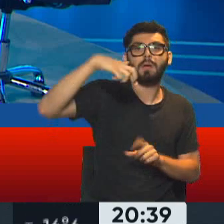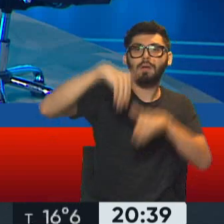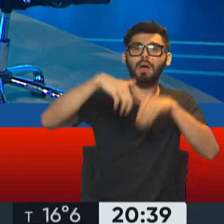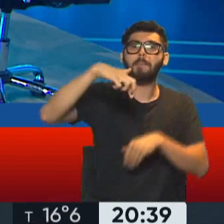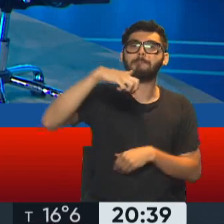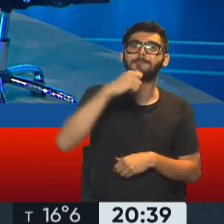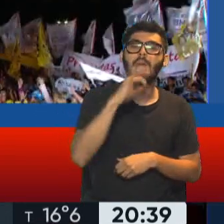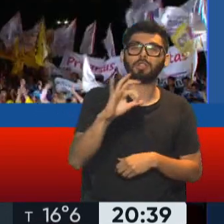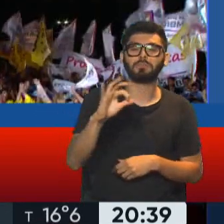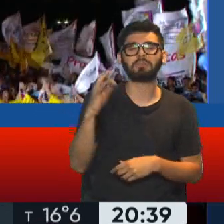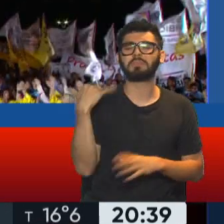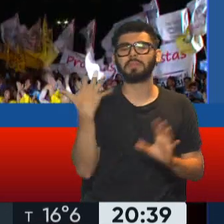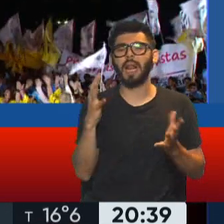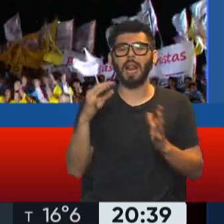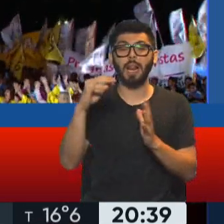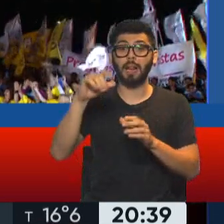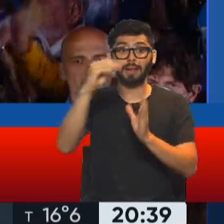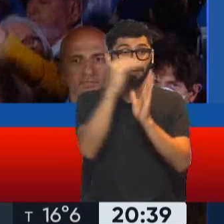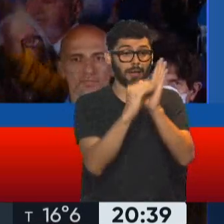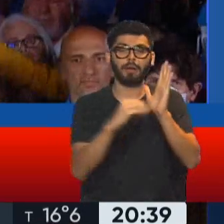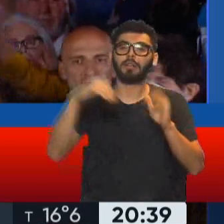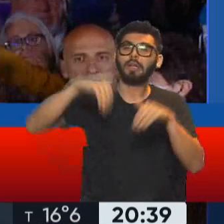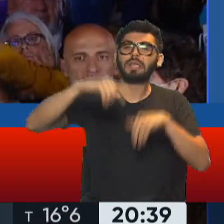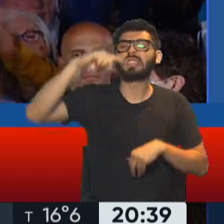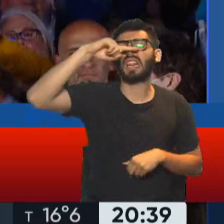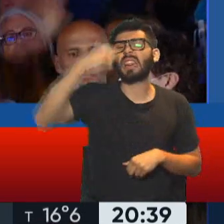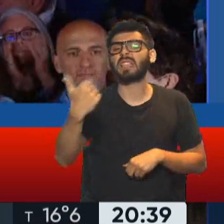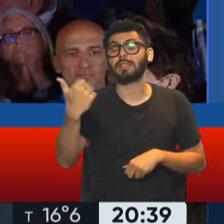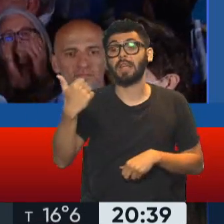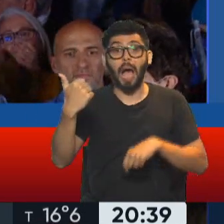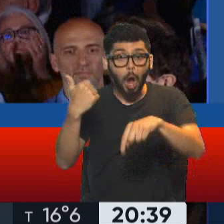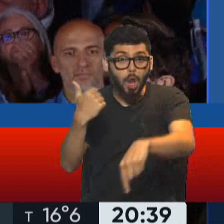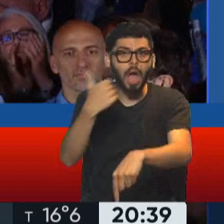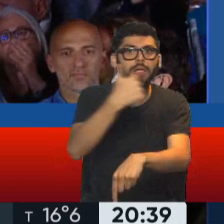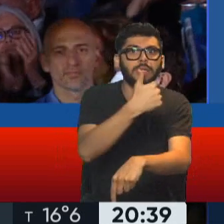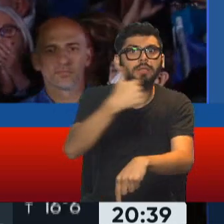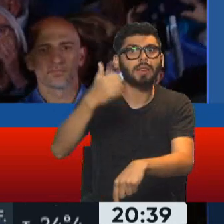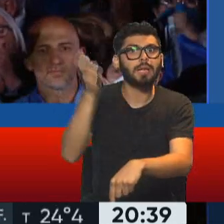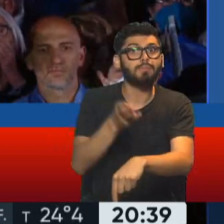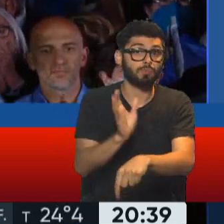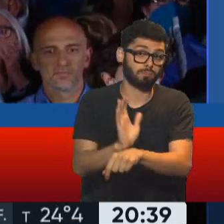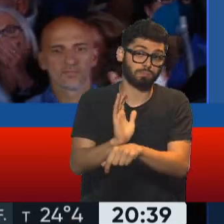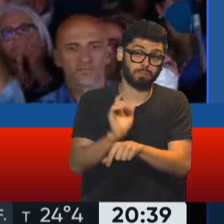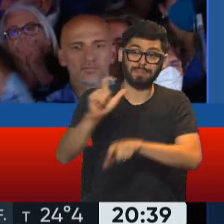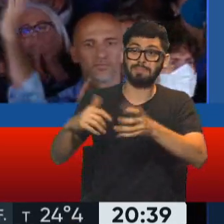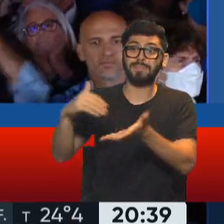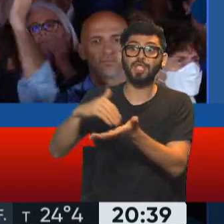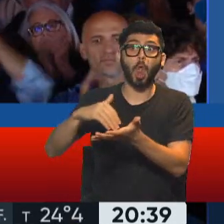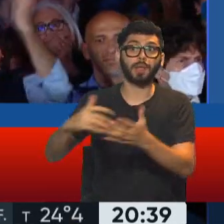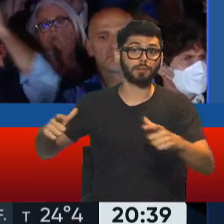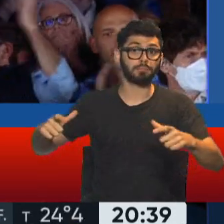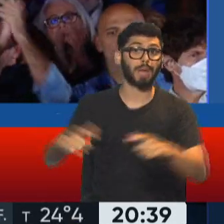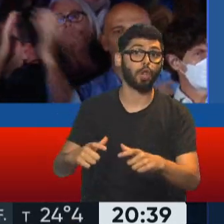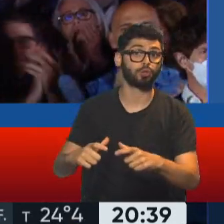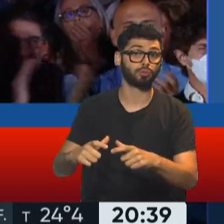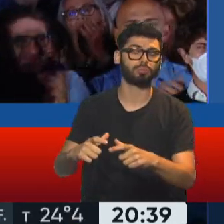aproximadamente un 76% del padrón. En este caso fueron 66%. Sí. Son muchos millones de argentinos y argentinas que no fueron a votar. ¿Por